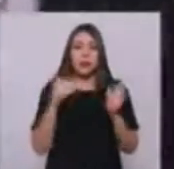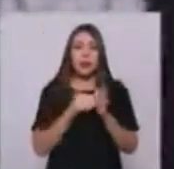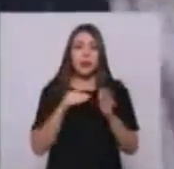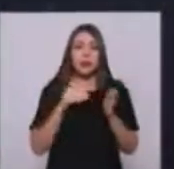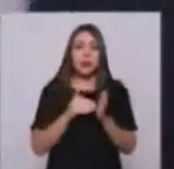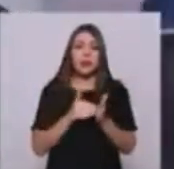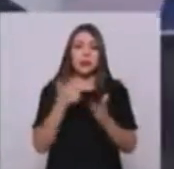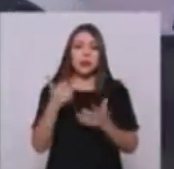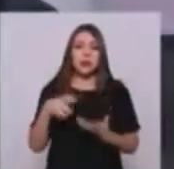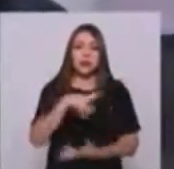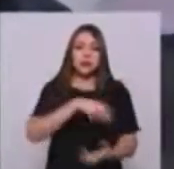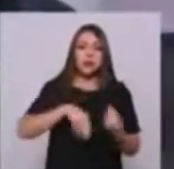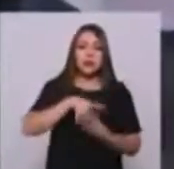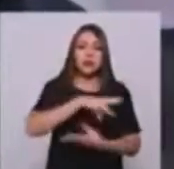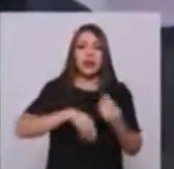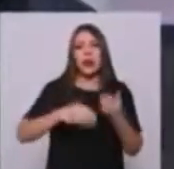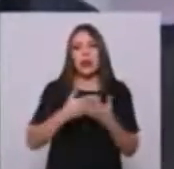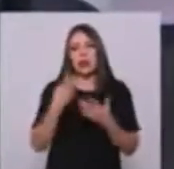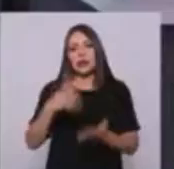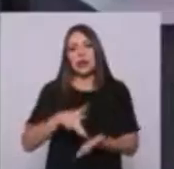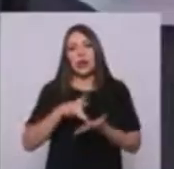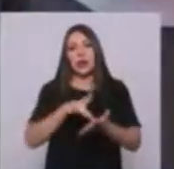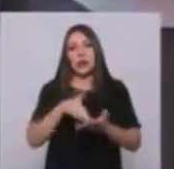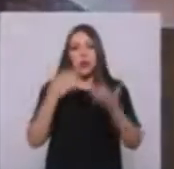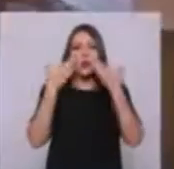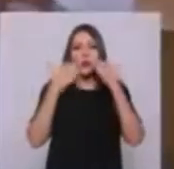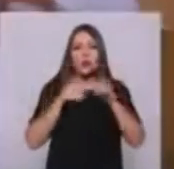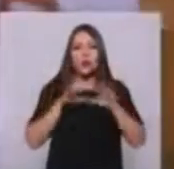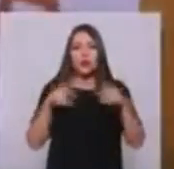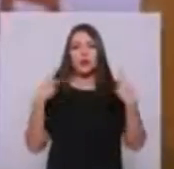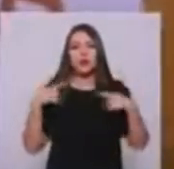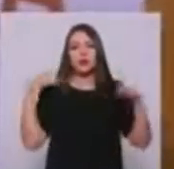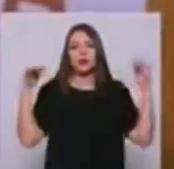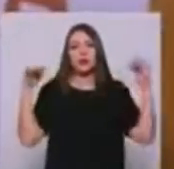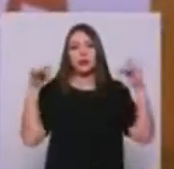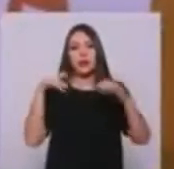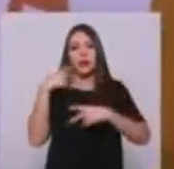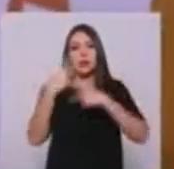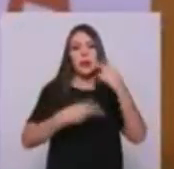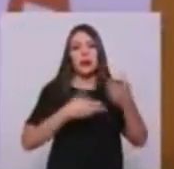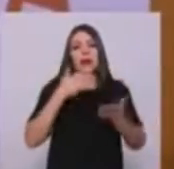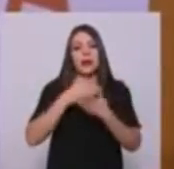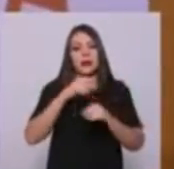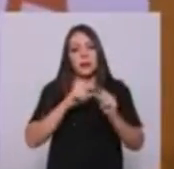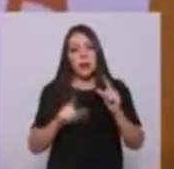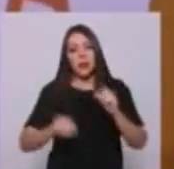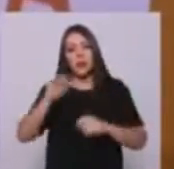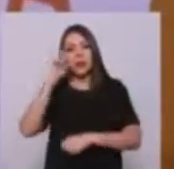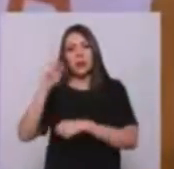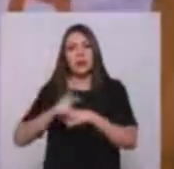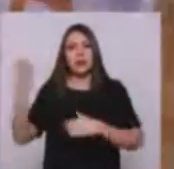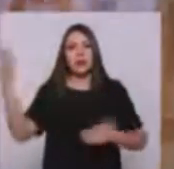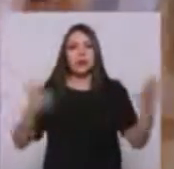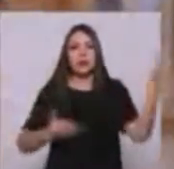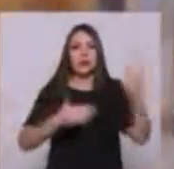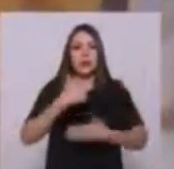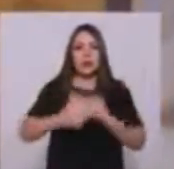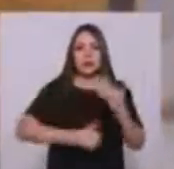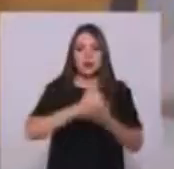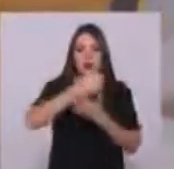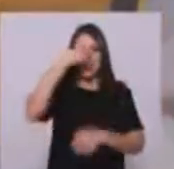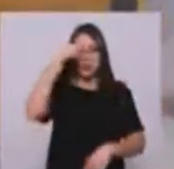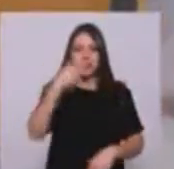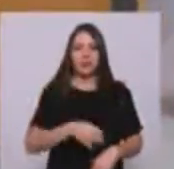relevancia de potencializar este tipo de muestras para todos los visitantes nacionales y extranjeros que llegan a la Ciudad de México,